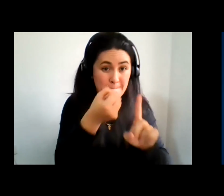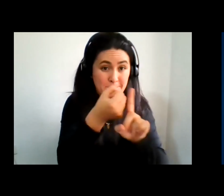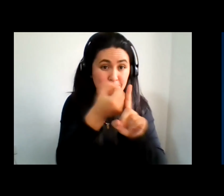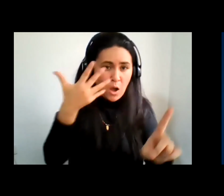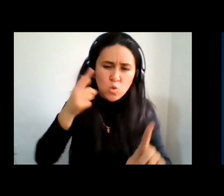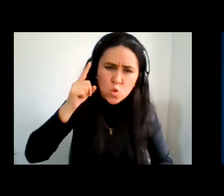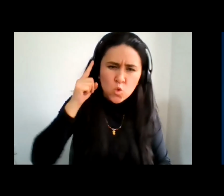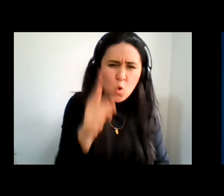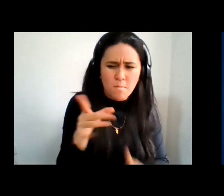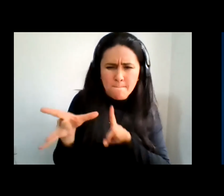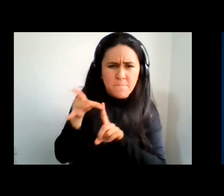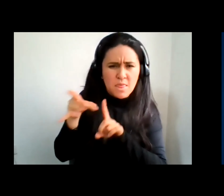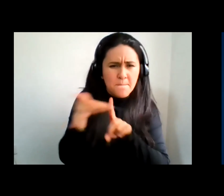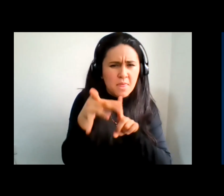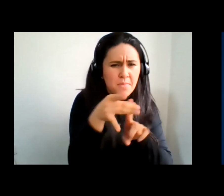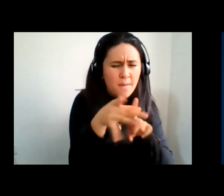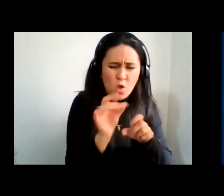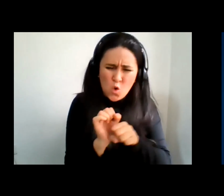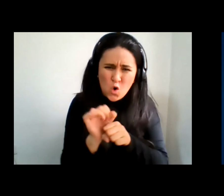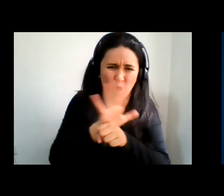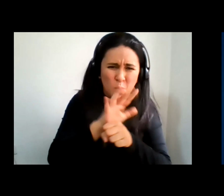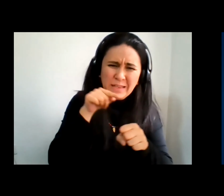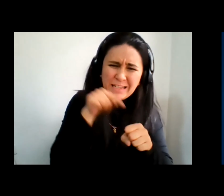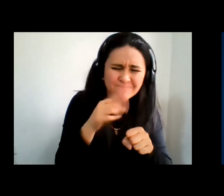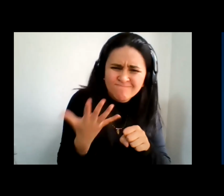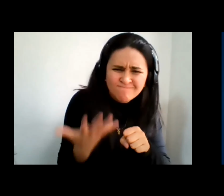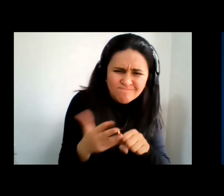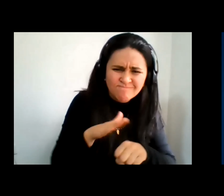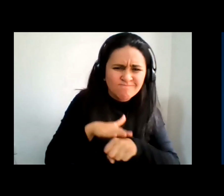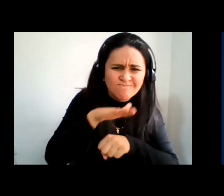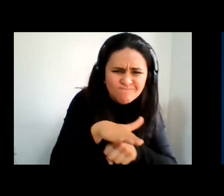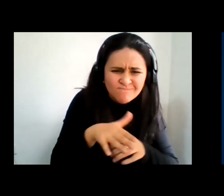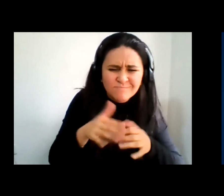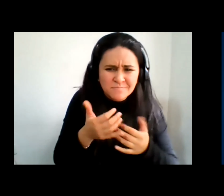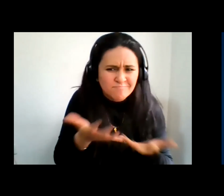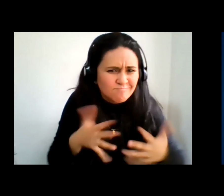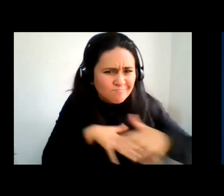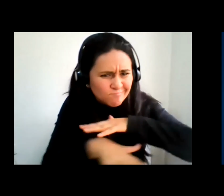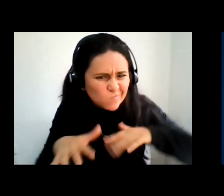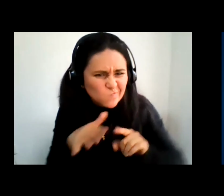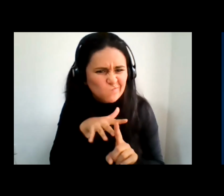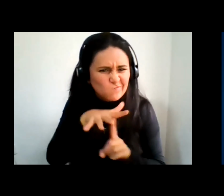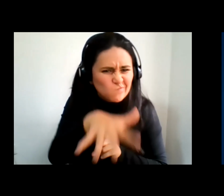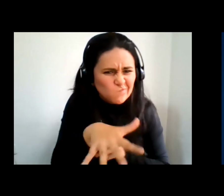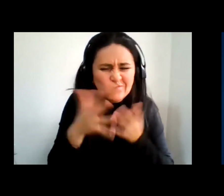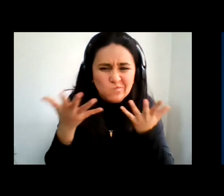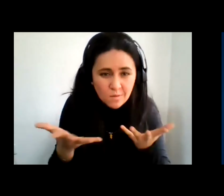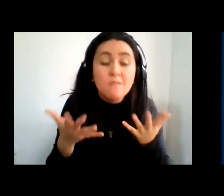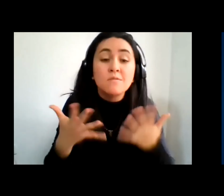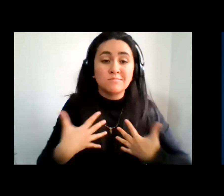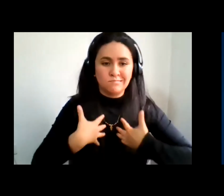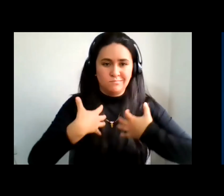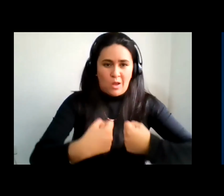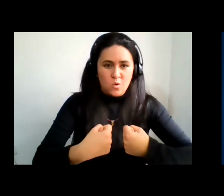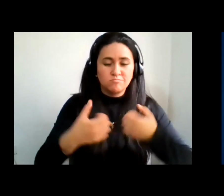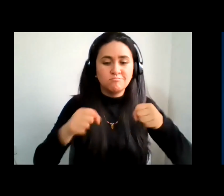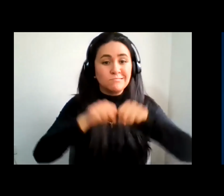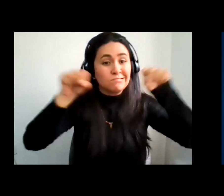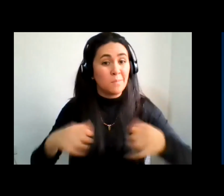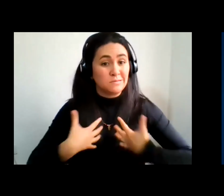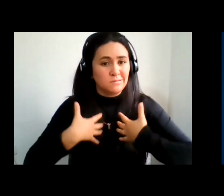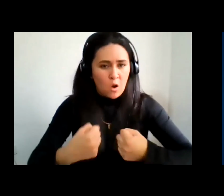pandemia y los elementos que realmente necesitamos para desarrollar sistemas de salud hacia el logro de